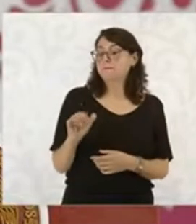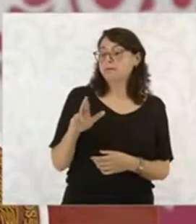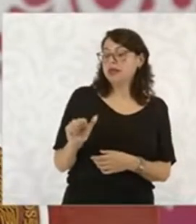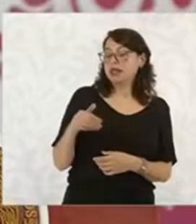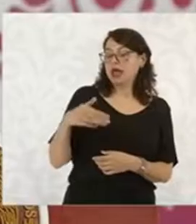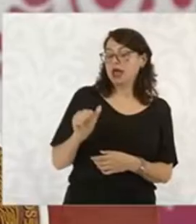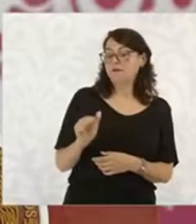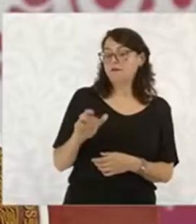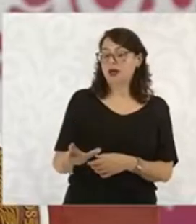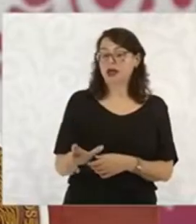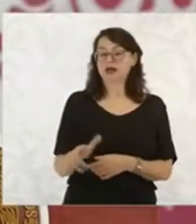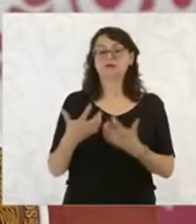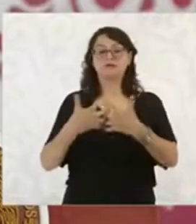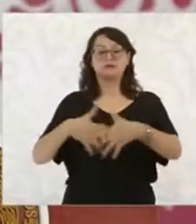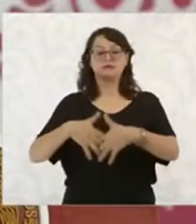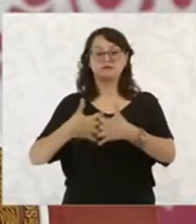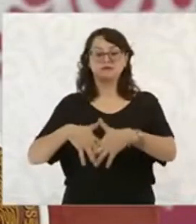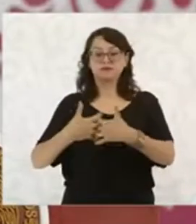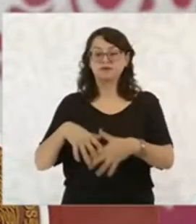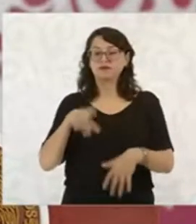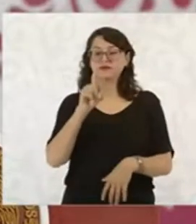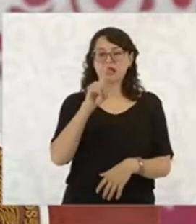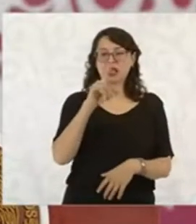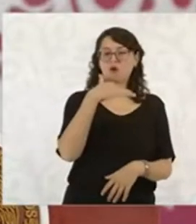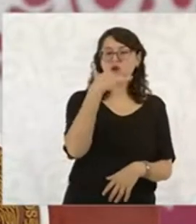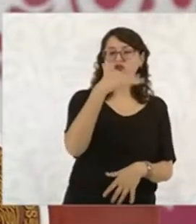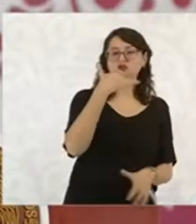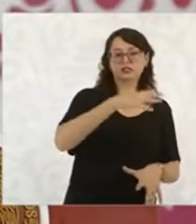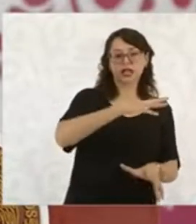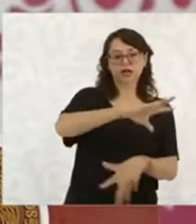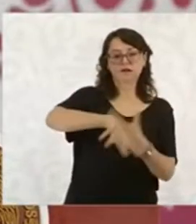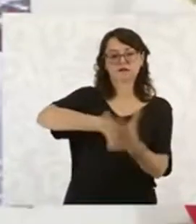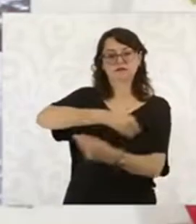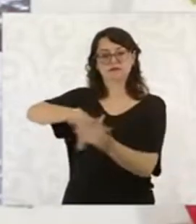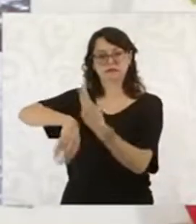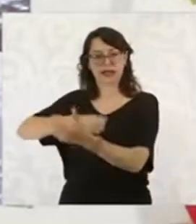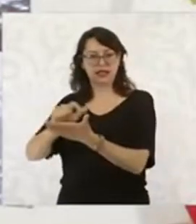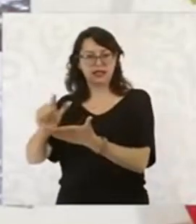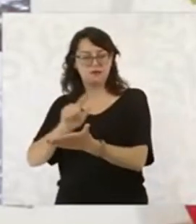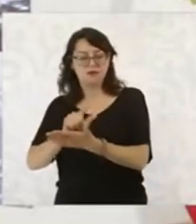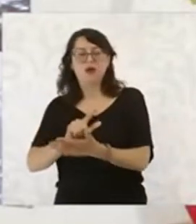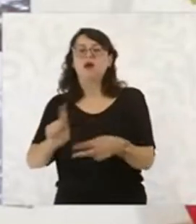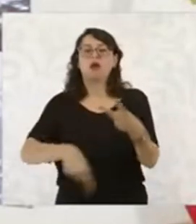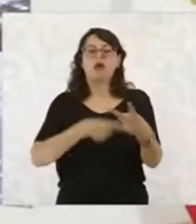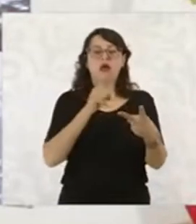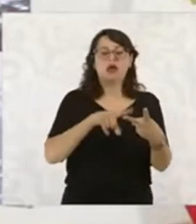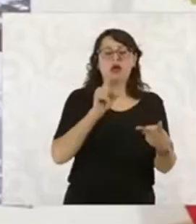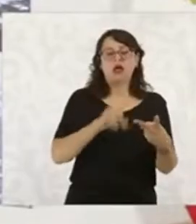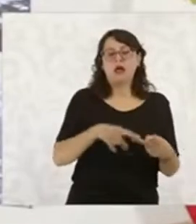aguas residuales, plantas de reciclaje de basura y cascajo y un gran parque.